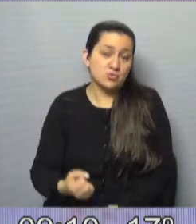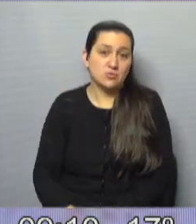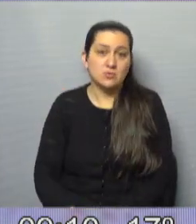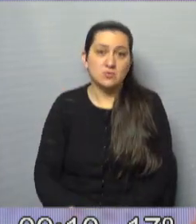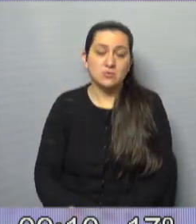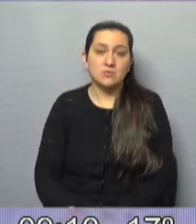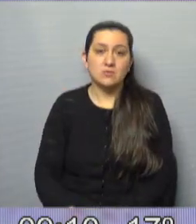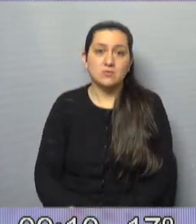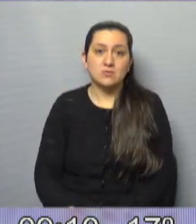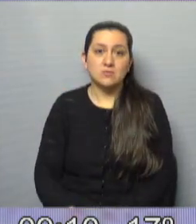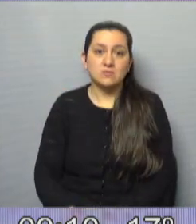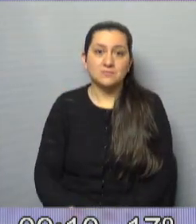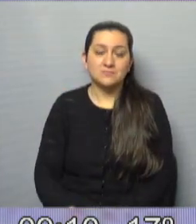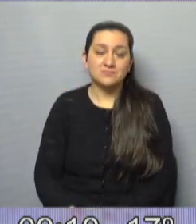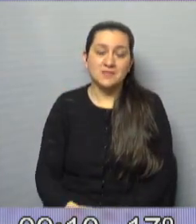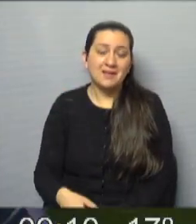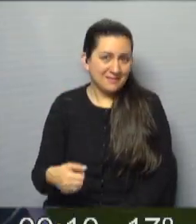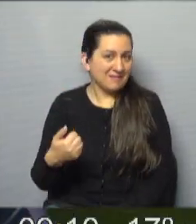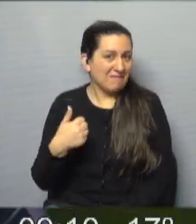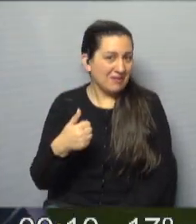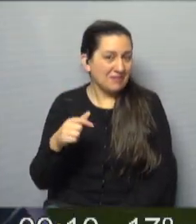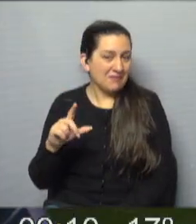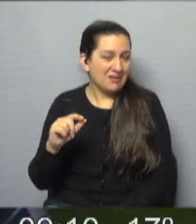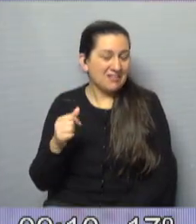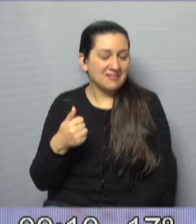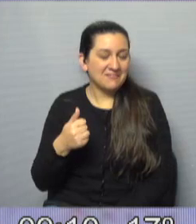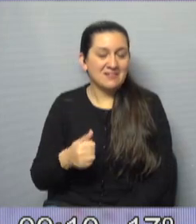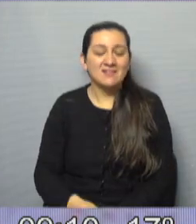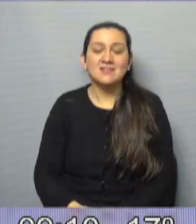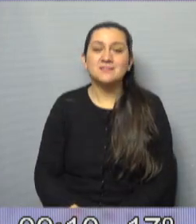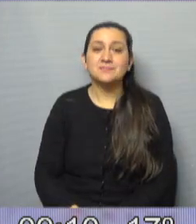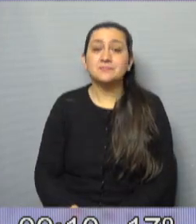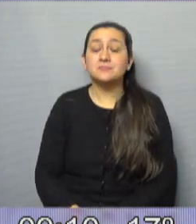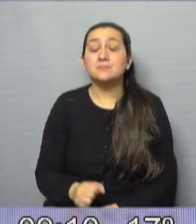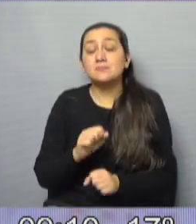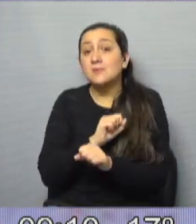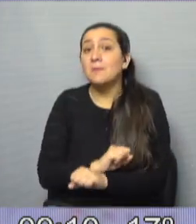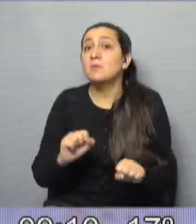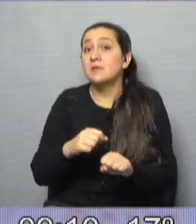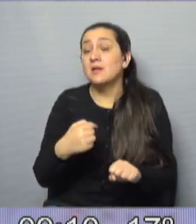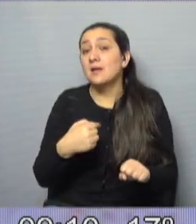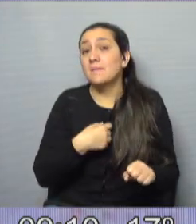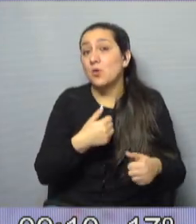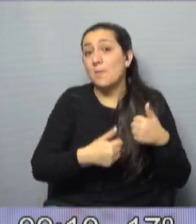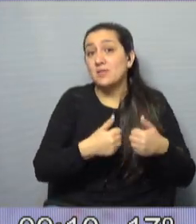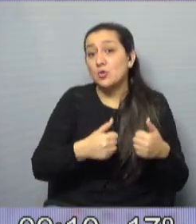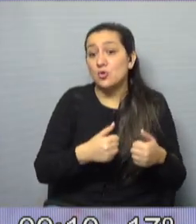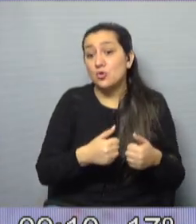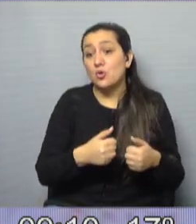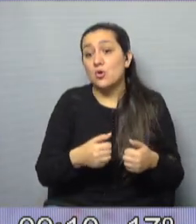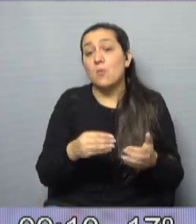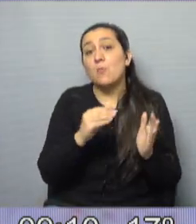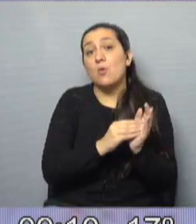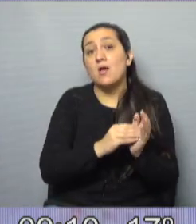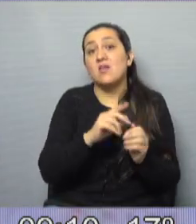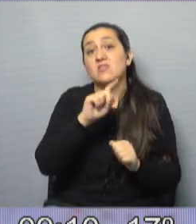Está en precio, le digo igual. Está en precio. Está bien. Puede ser que mi competidor lo ponga a 30 y otro lo ponga a 18.